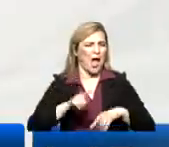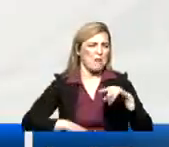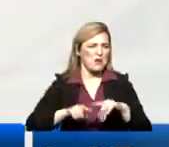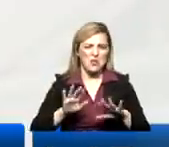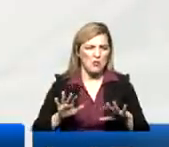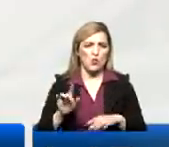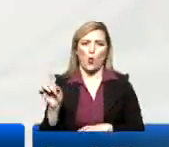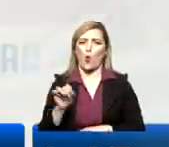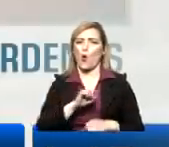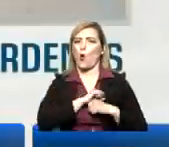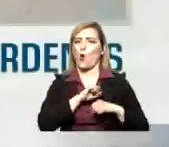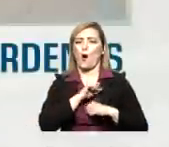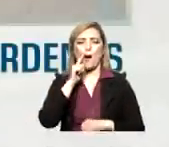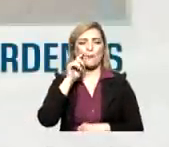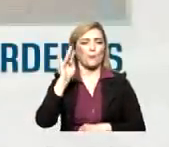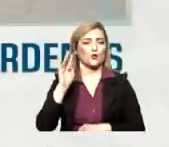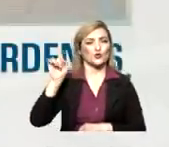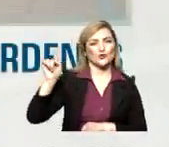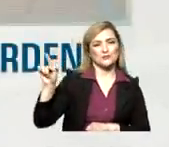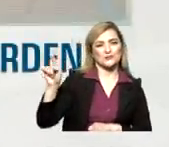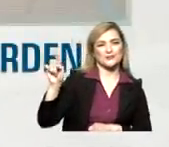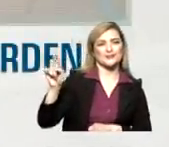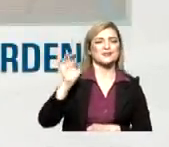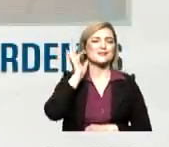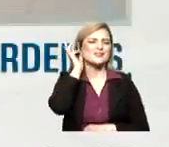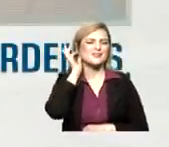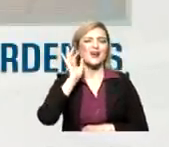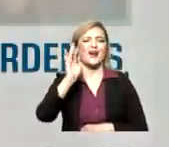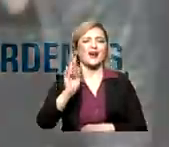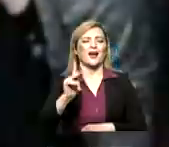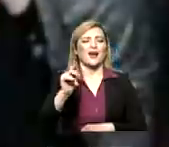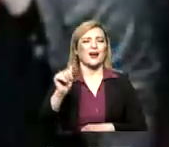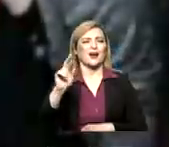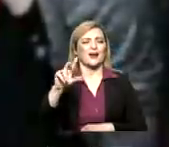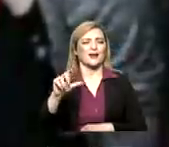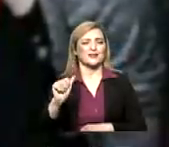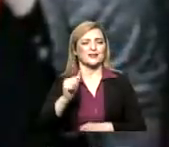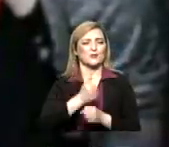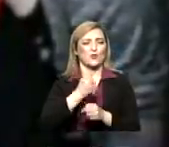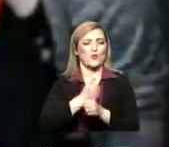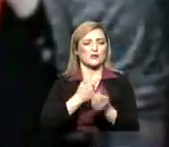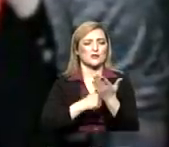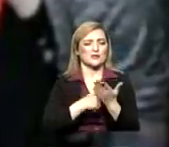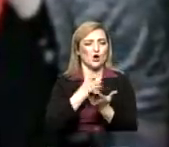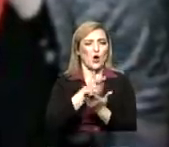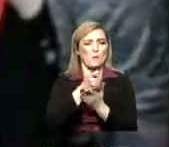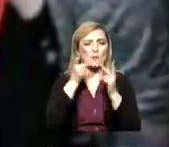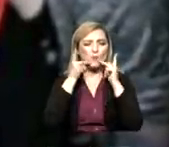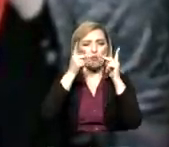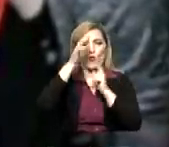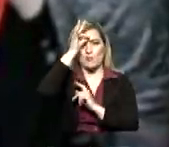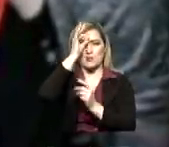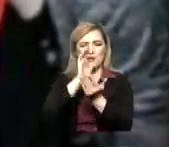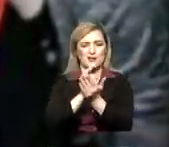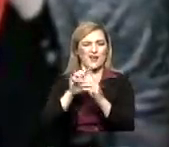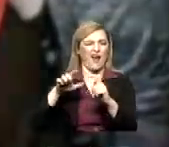Salcedo. Él es esposo de Carla Cárdenas Neira, quien trabajó como analista de compras públicas del Hospital Teodoro Maldonado Carbo y